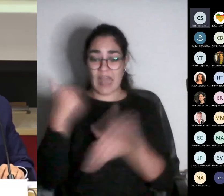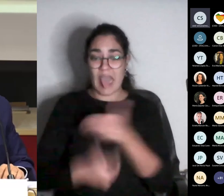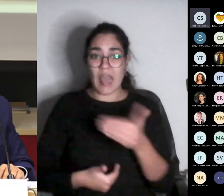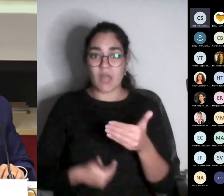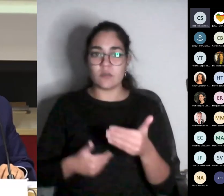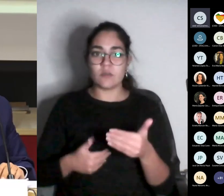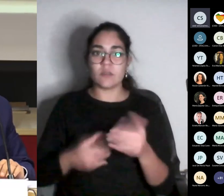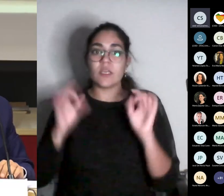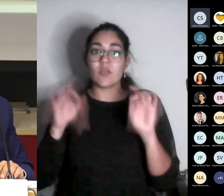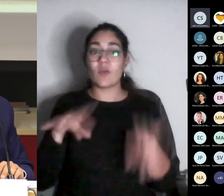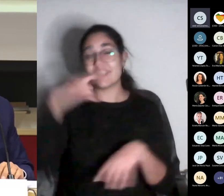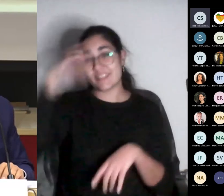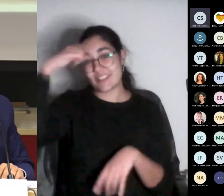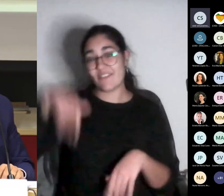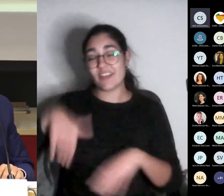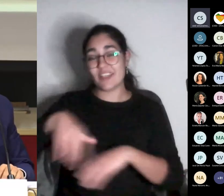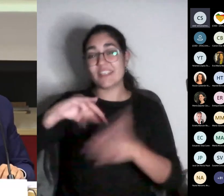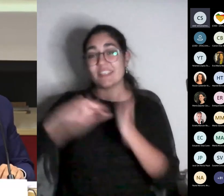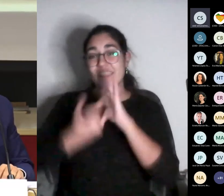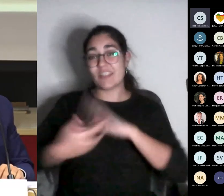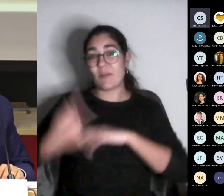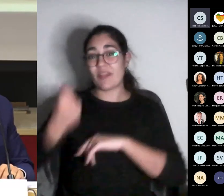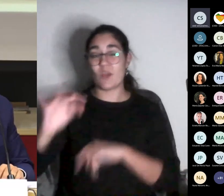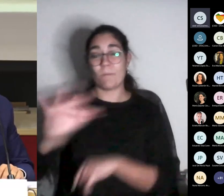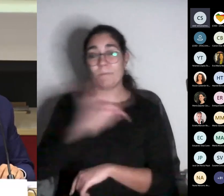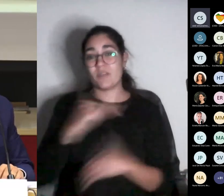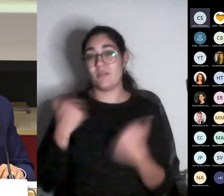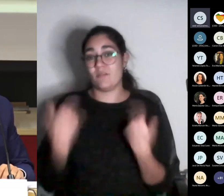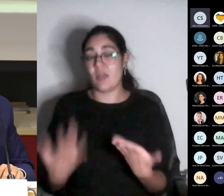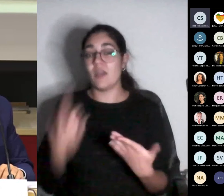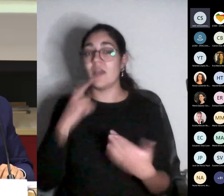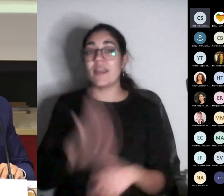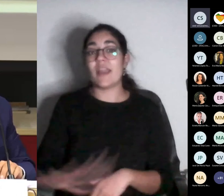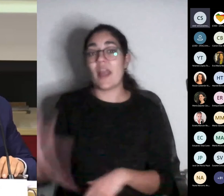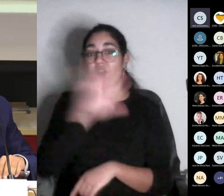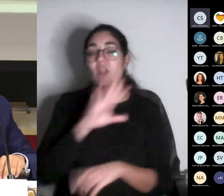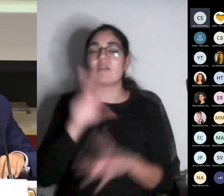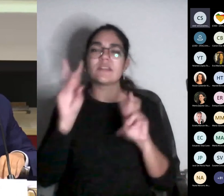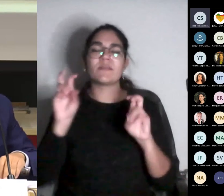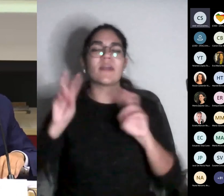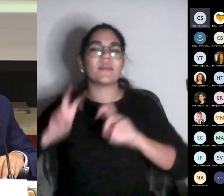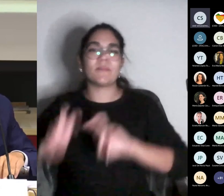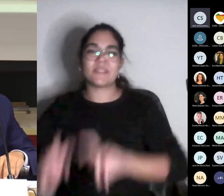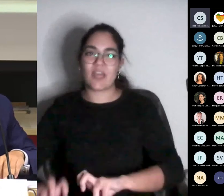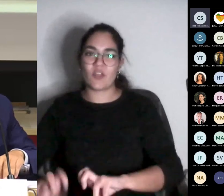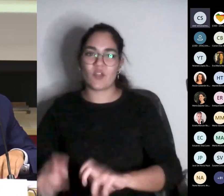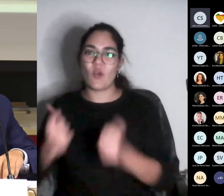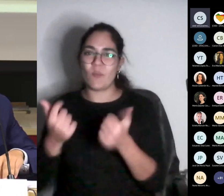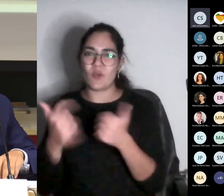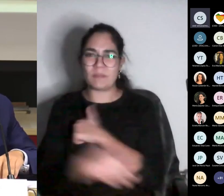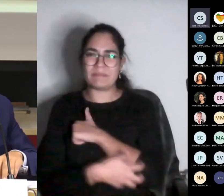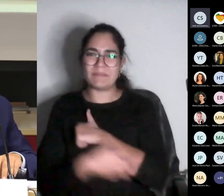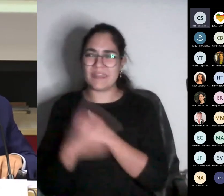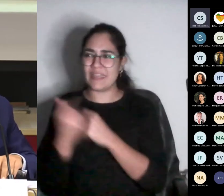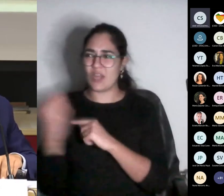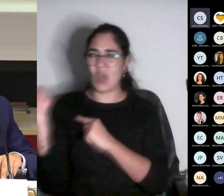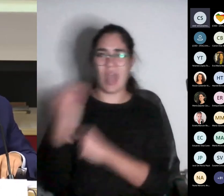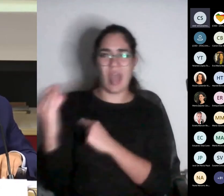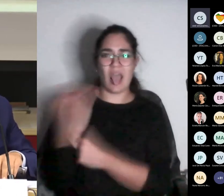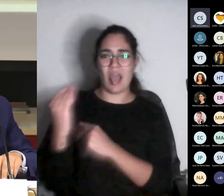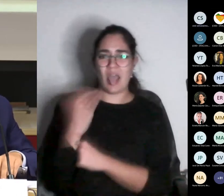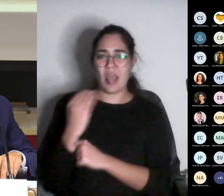incentivos nacionales ha producido que se mida fundamentalmente la investigación, dejando de un lado la